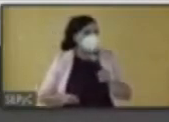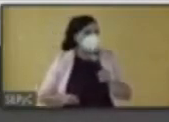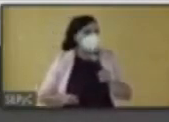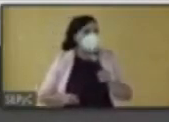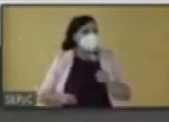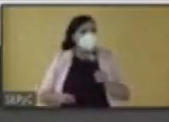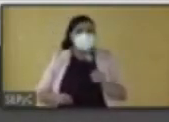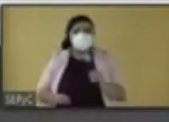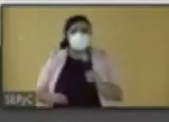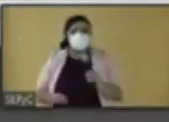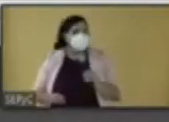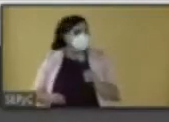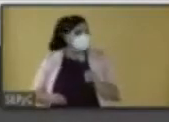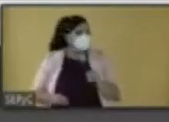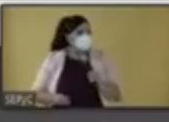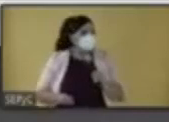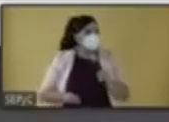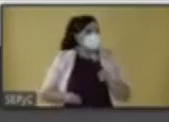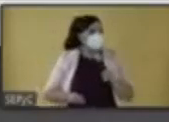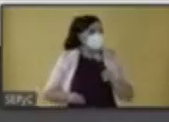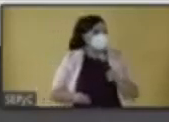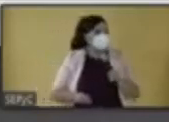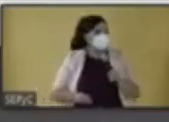Y fecha de ingreso a dicho empleo.